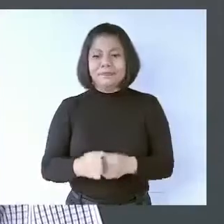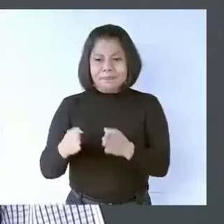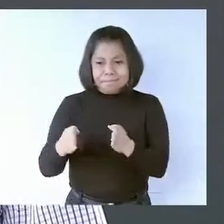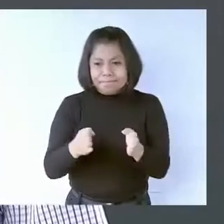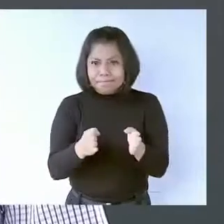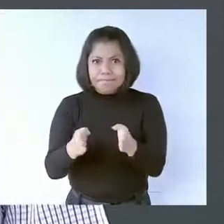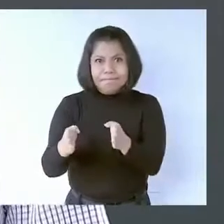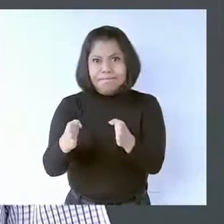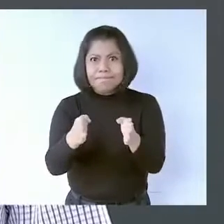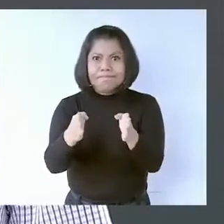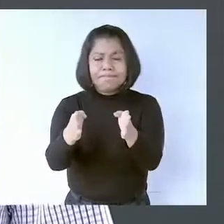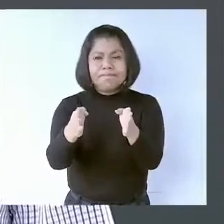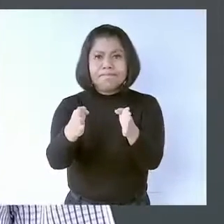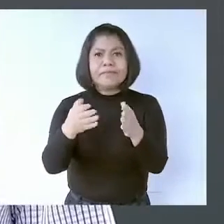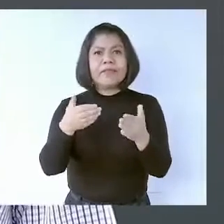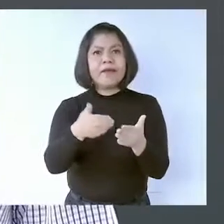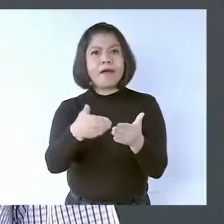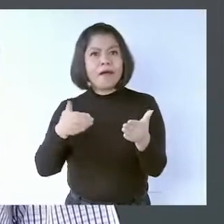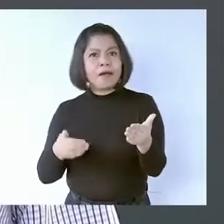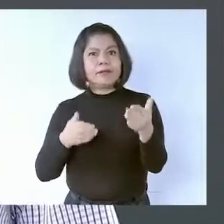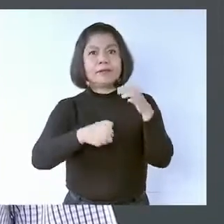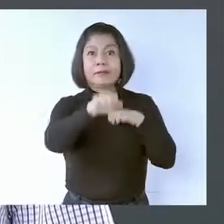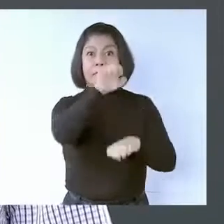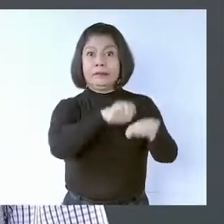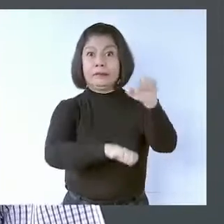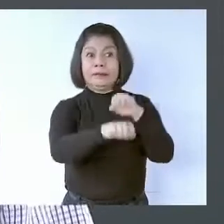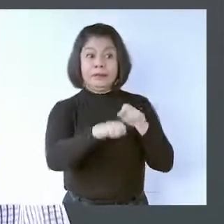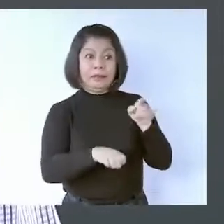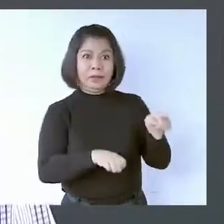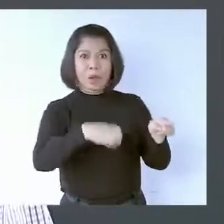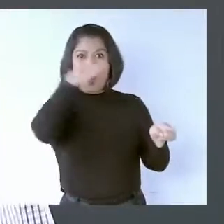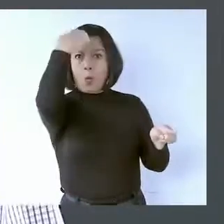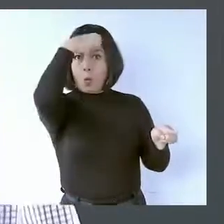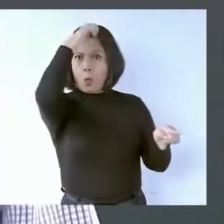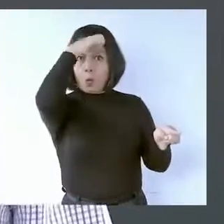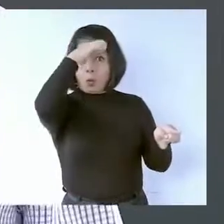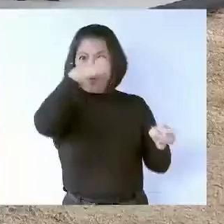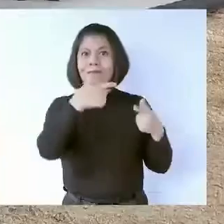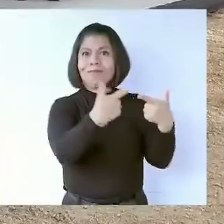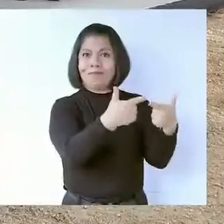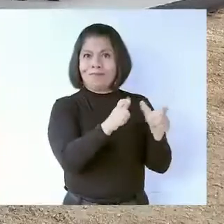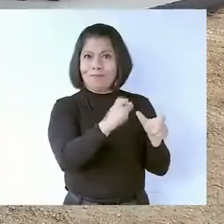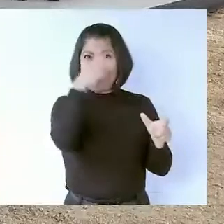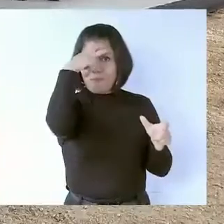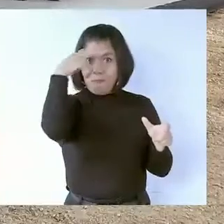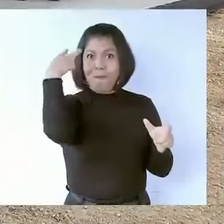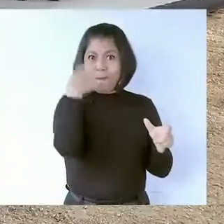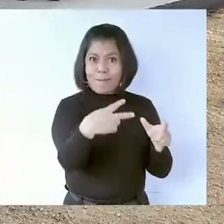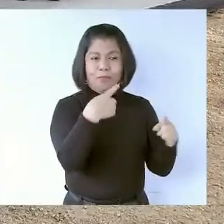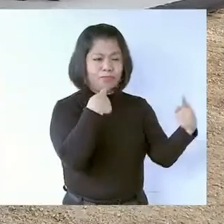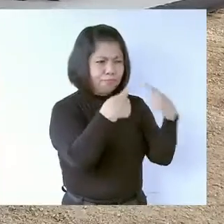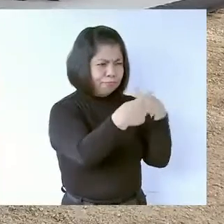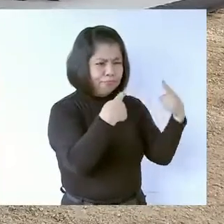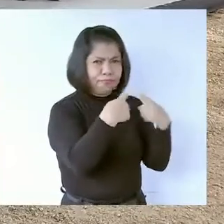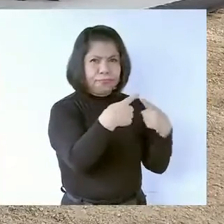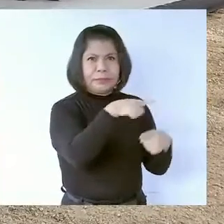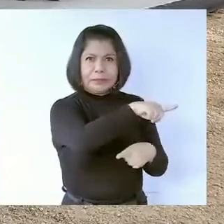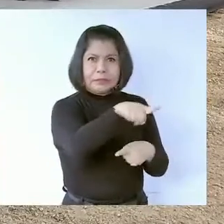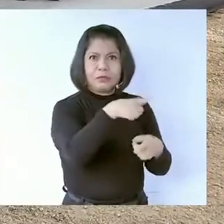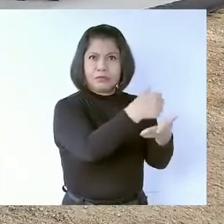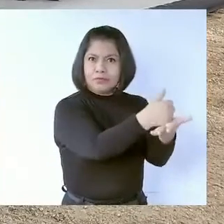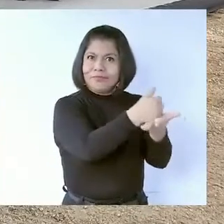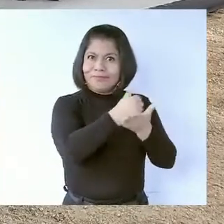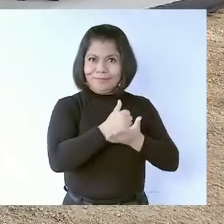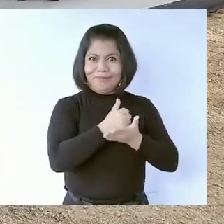ganada por un consorcio que tiene una distinguida experiencia ferroviaria, Grupo México, que en conjunto con la empresa española